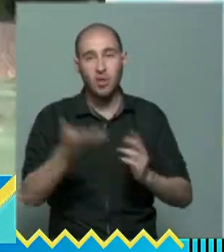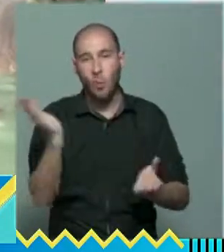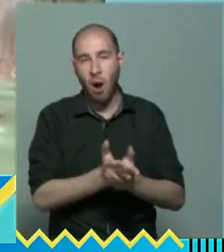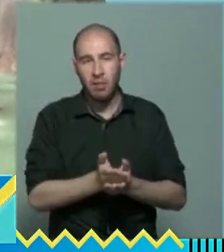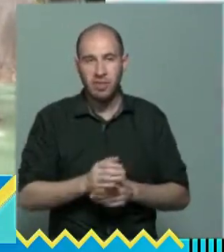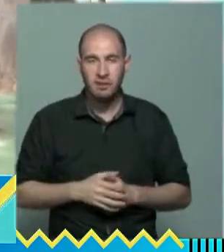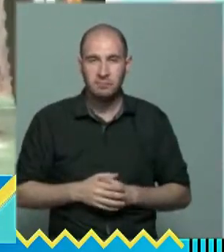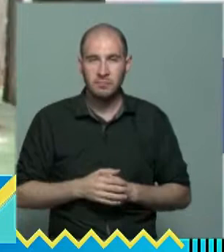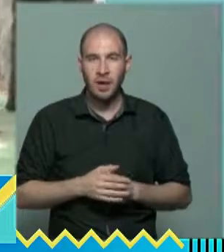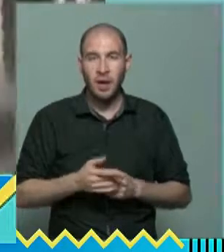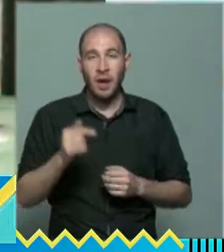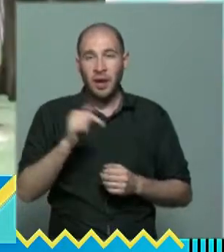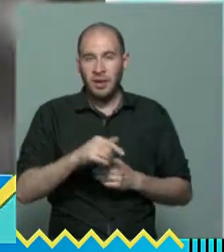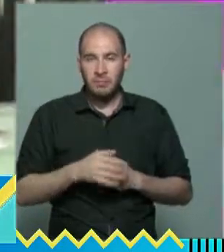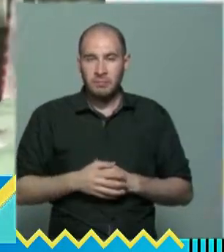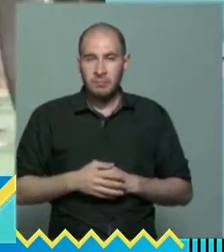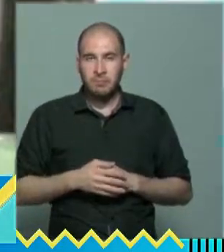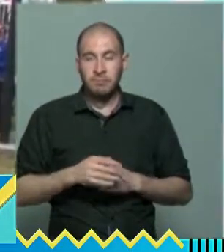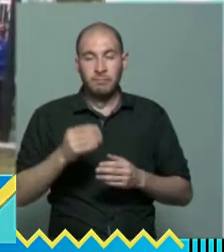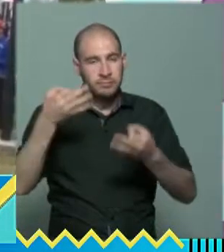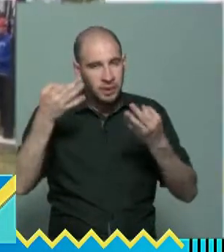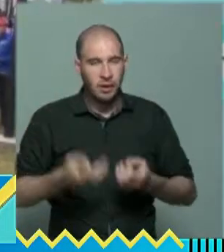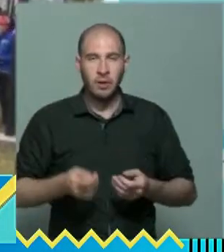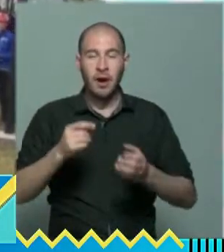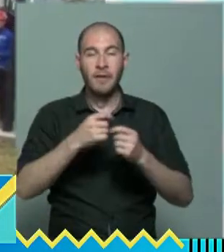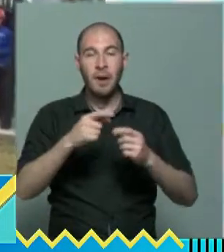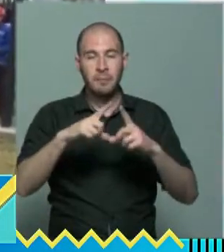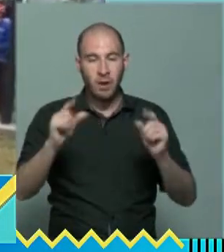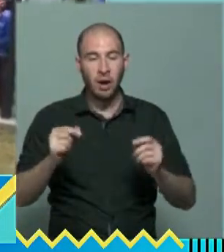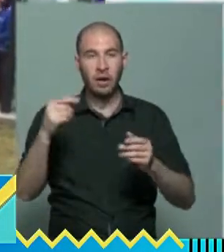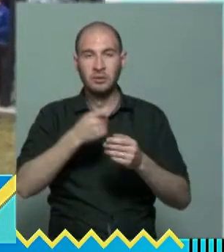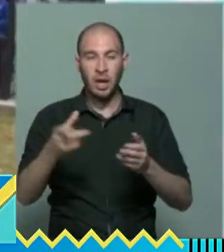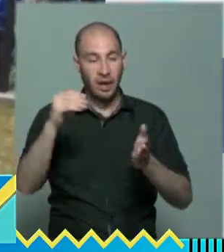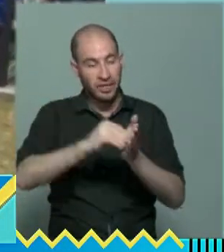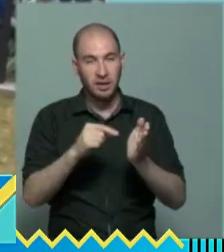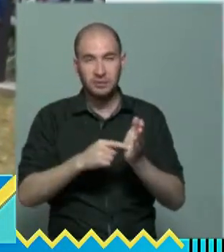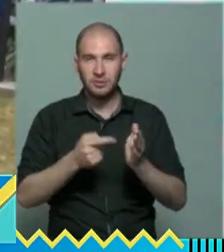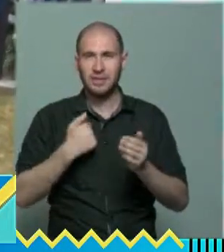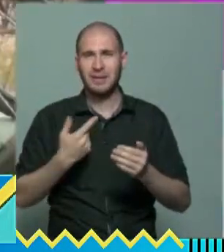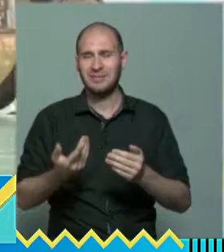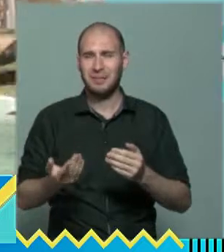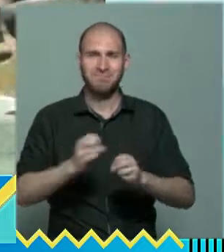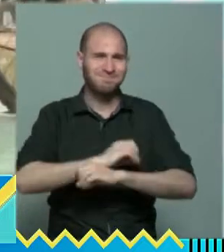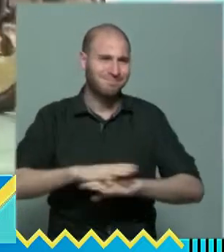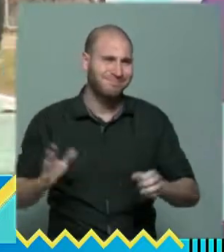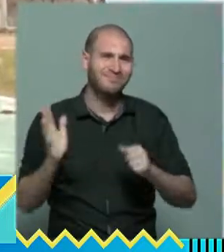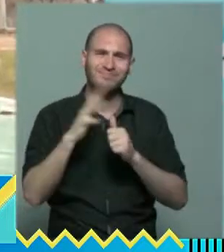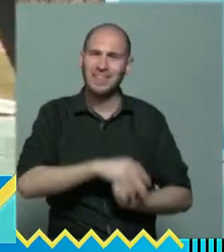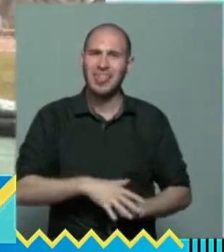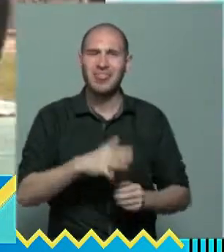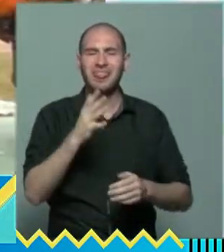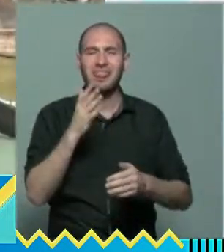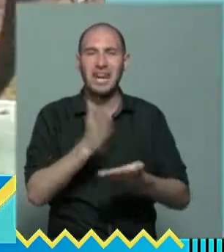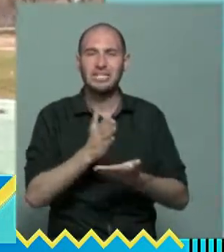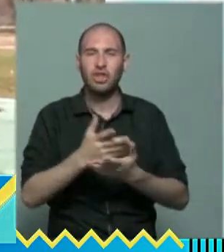multas que tengan firmes en su bono de sueldo. Me parece que eso es un atropello a lo que es el derecho de